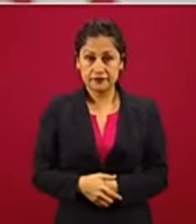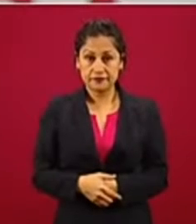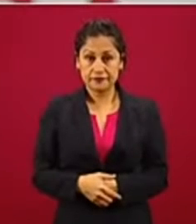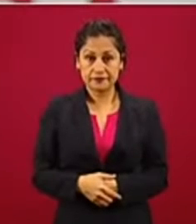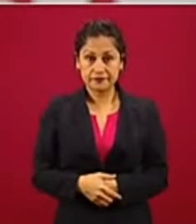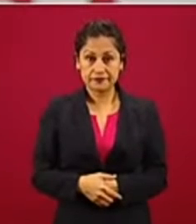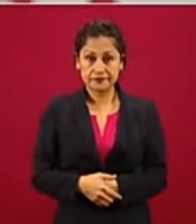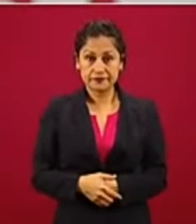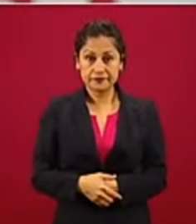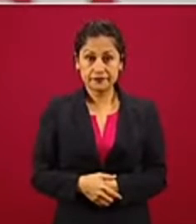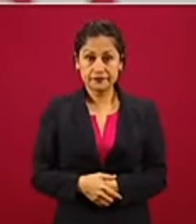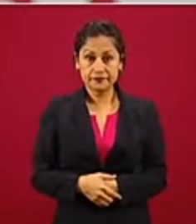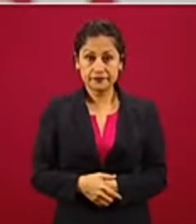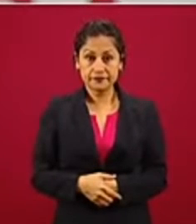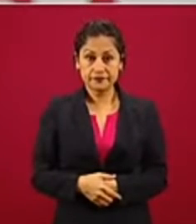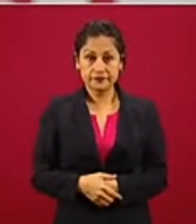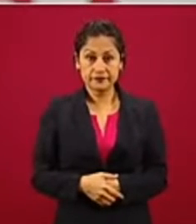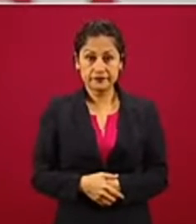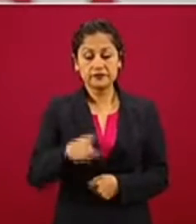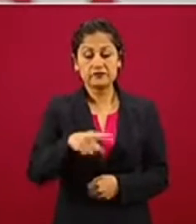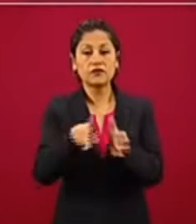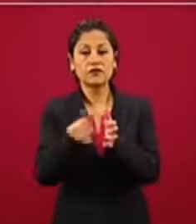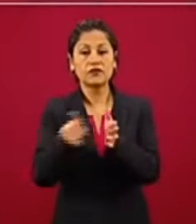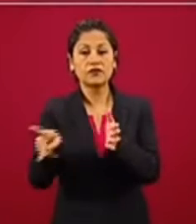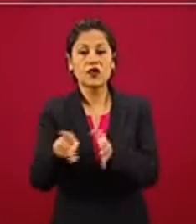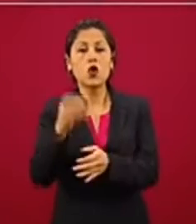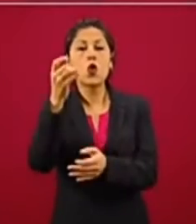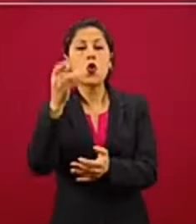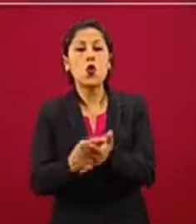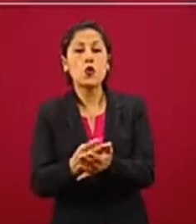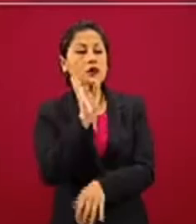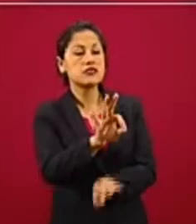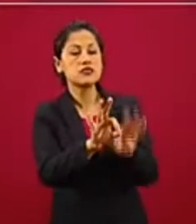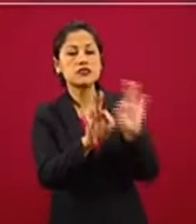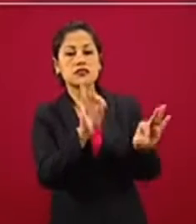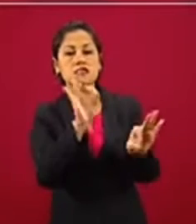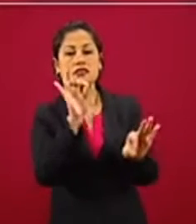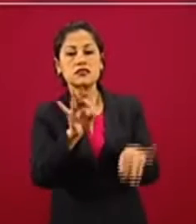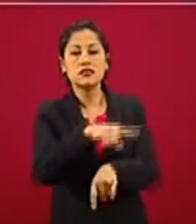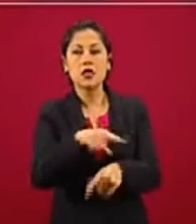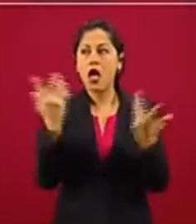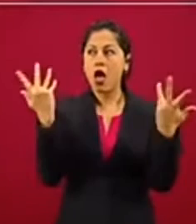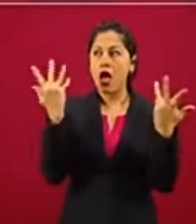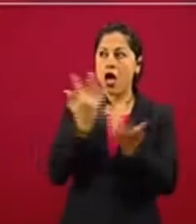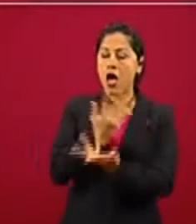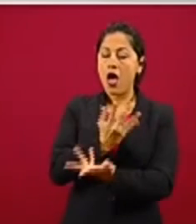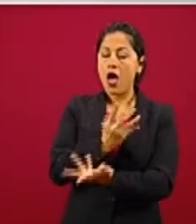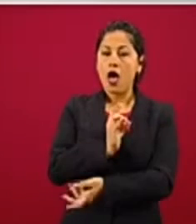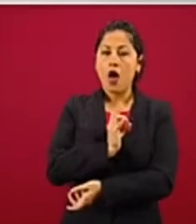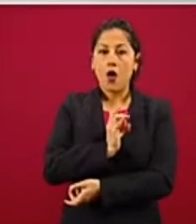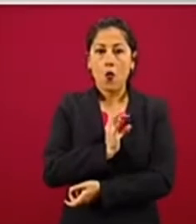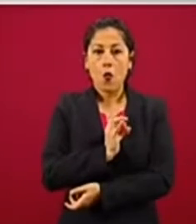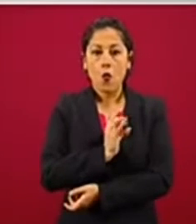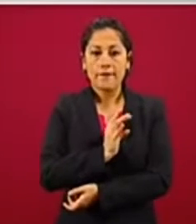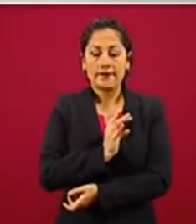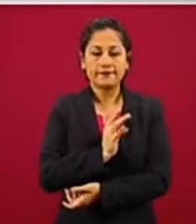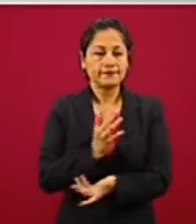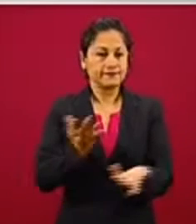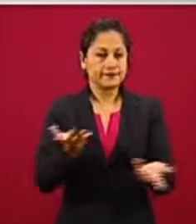meter miedo o crear incertidumbre. Fue una pregunta que me hicieron, existe